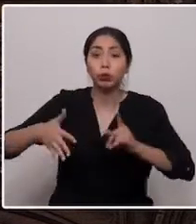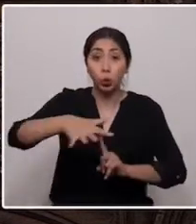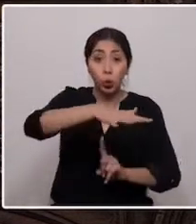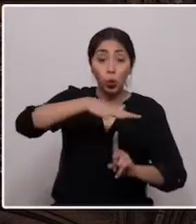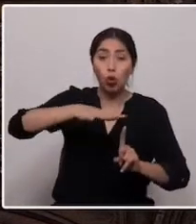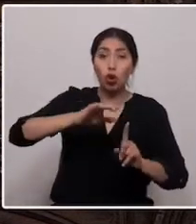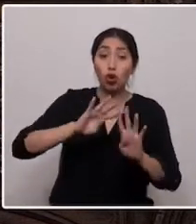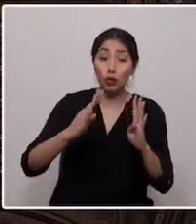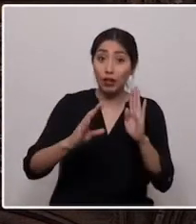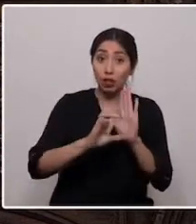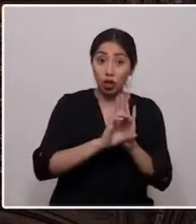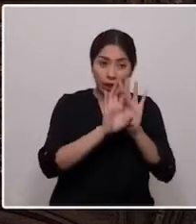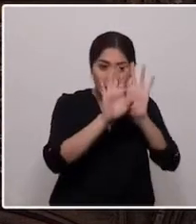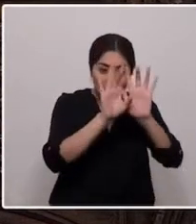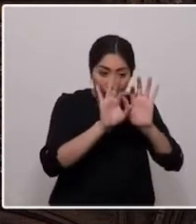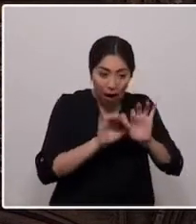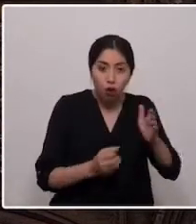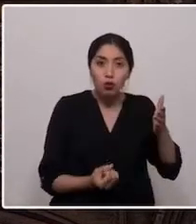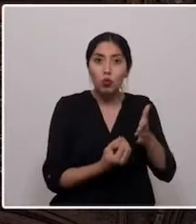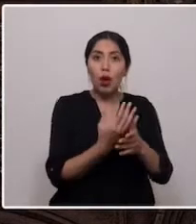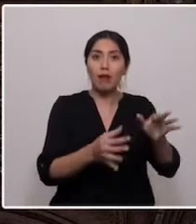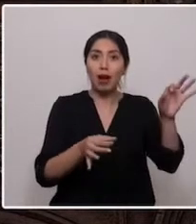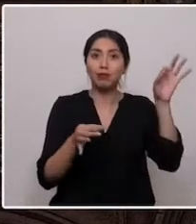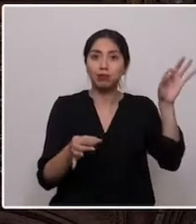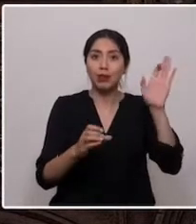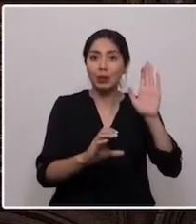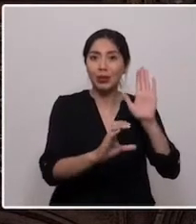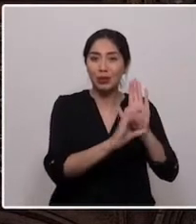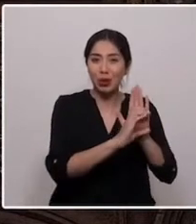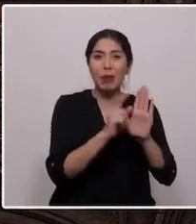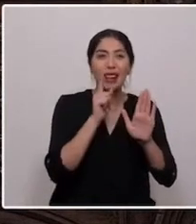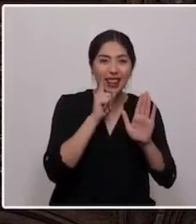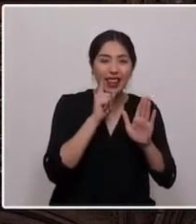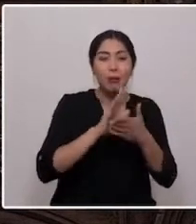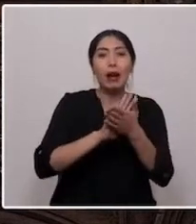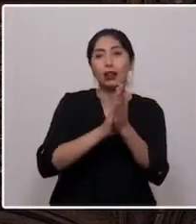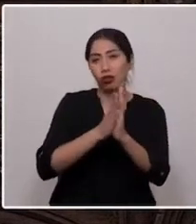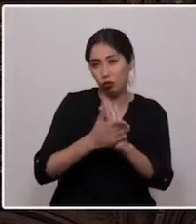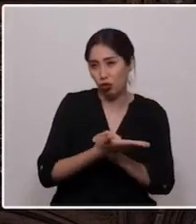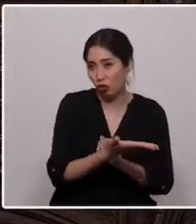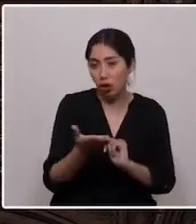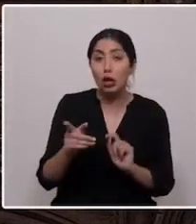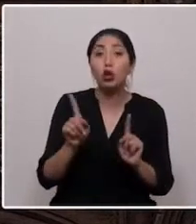una nueva carta fundamental para todas y todos, y no solo en